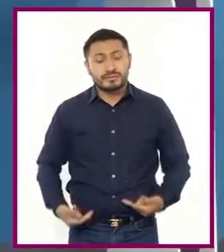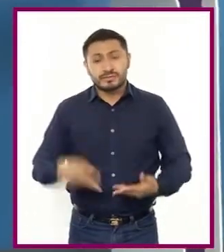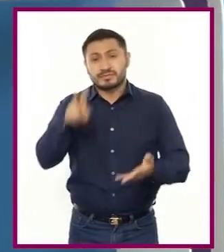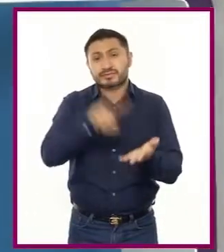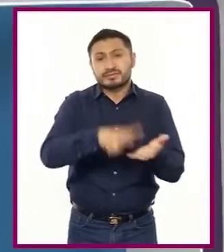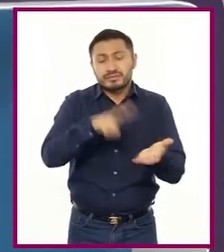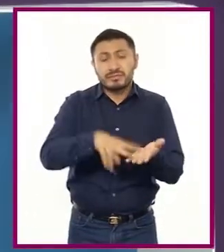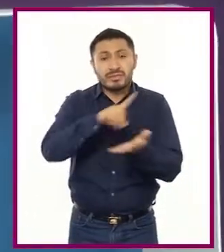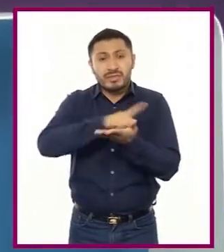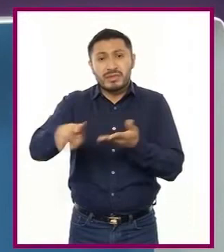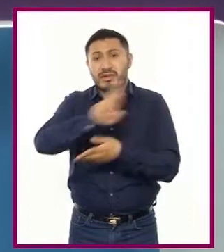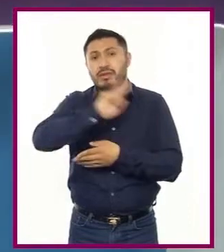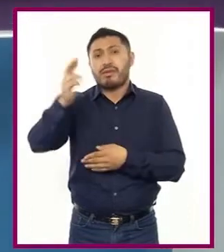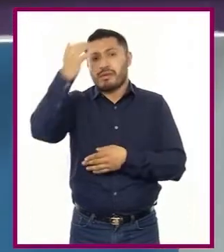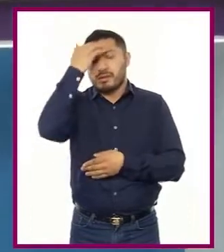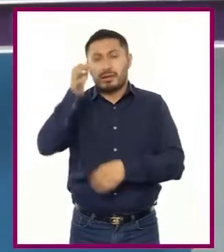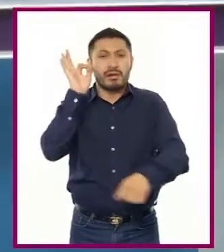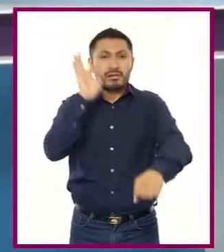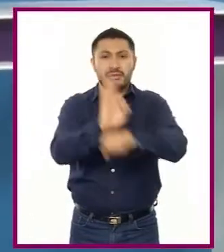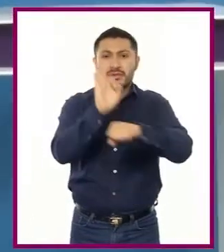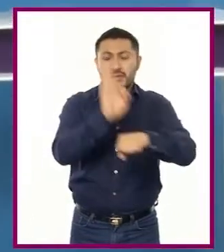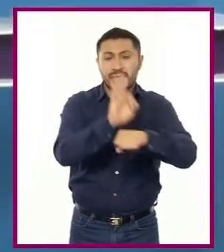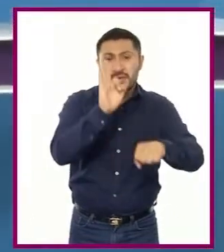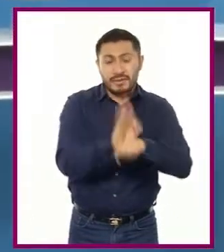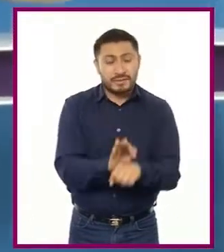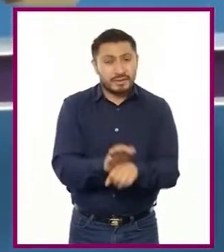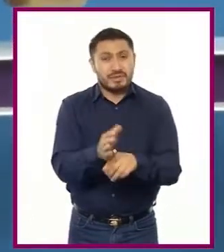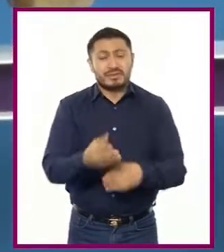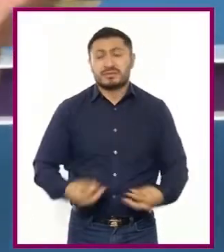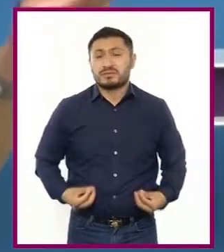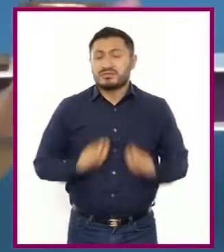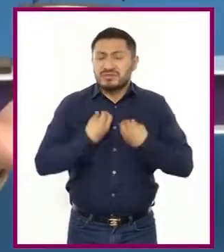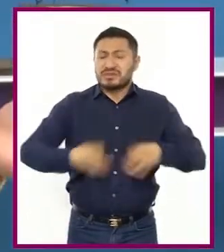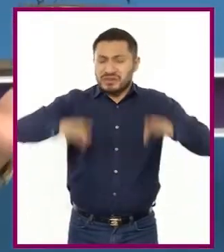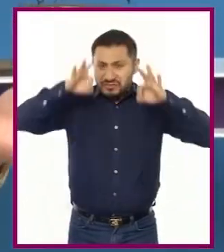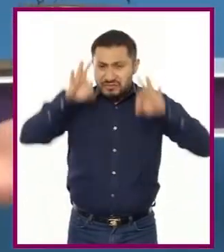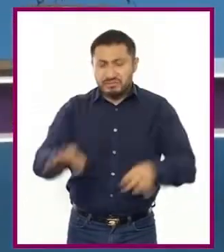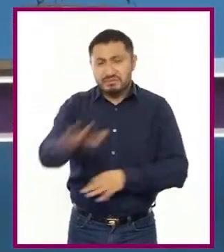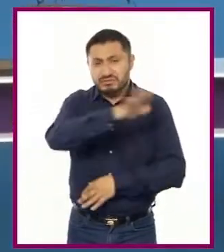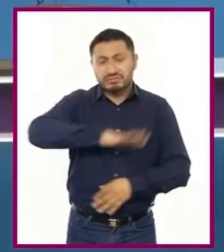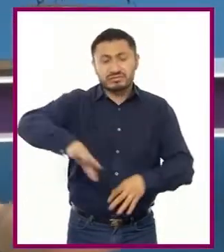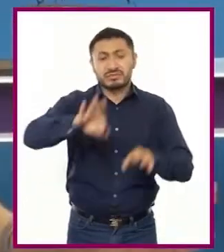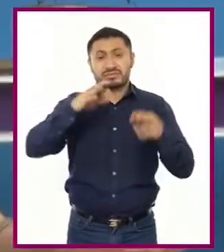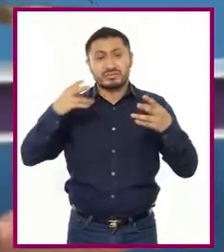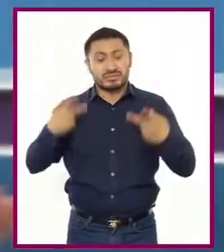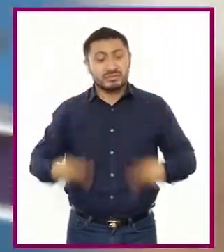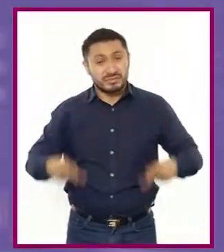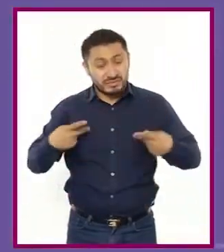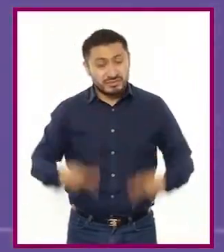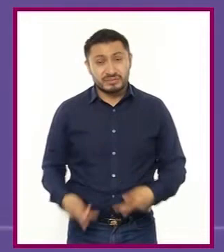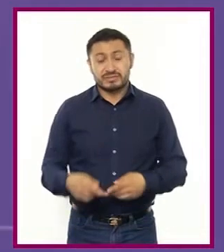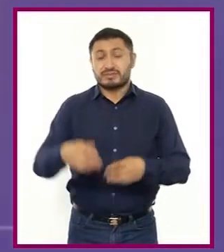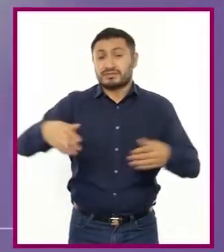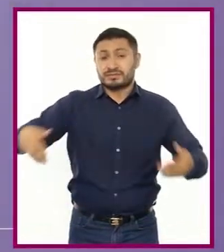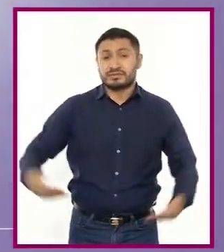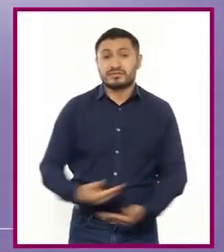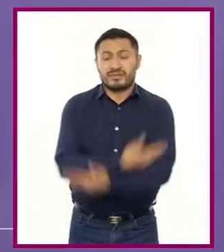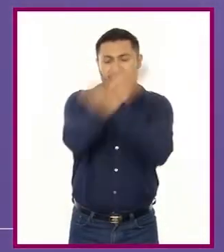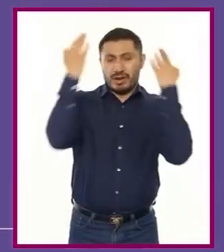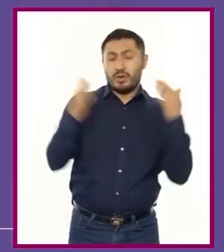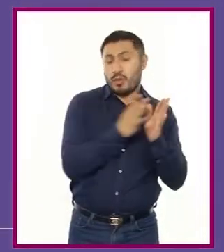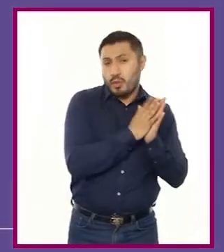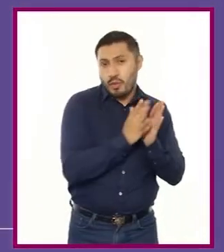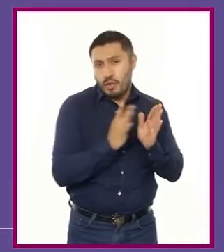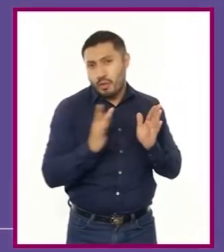que reconocen y protegen la dignidad de todos los seres humanos, desde que nacen hasta que mueren. Implican